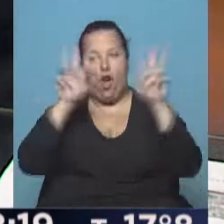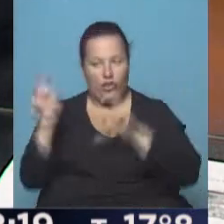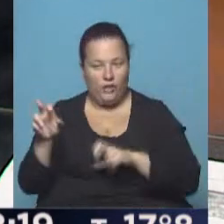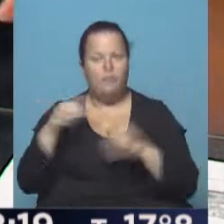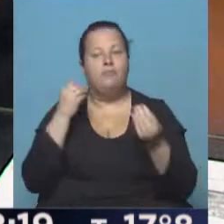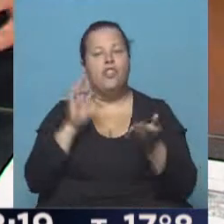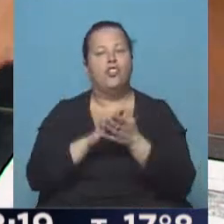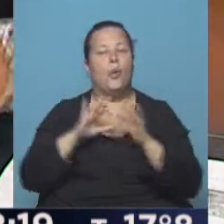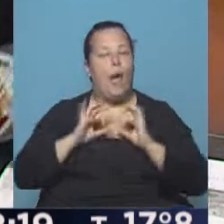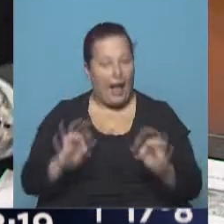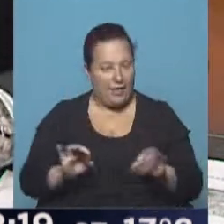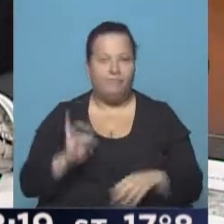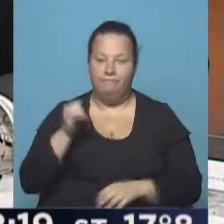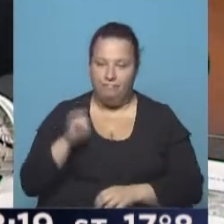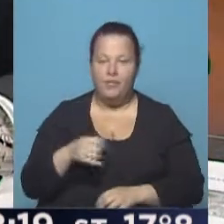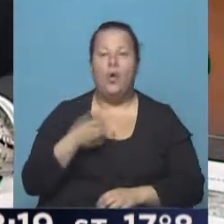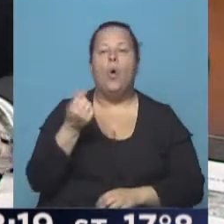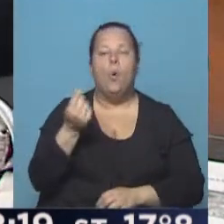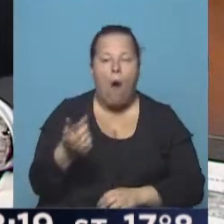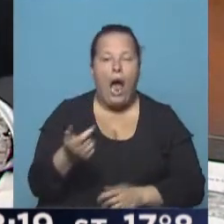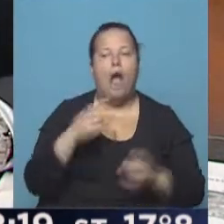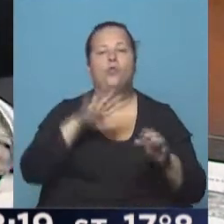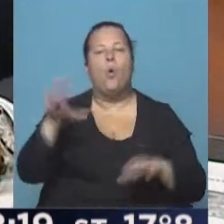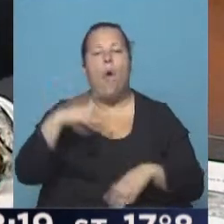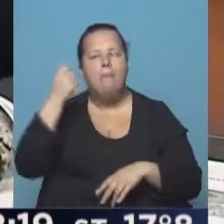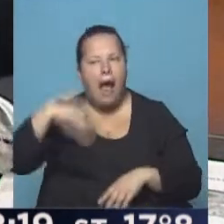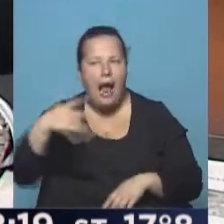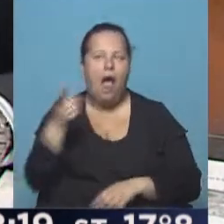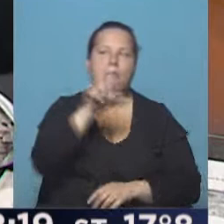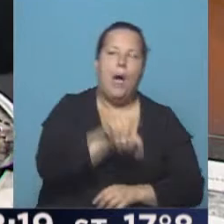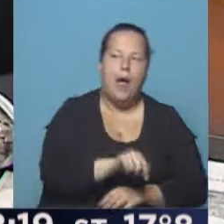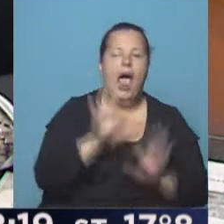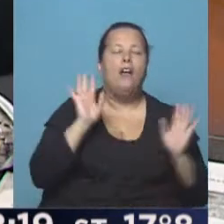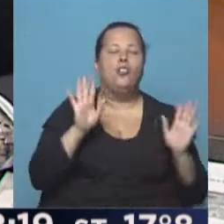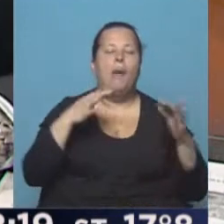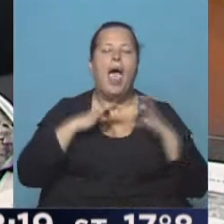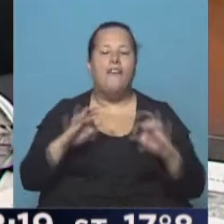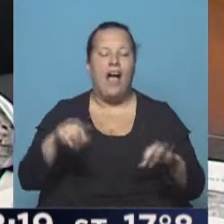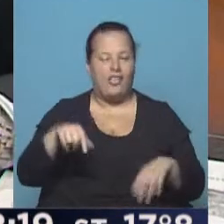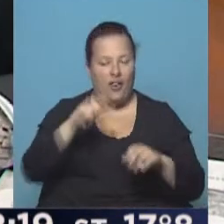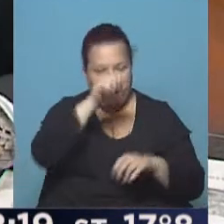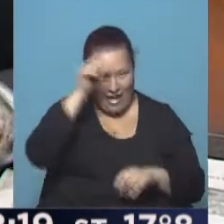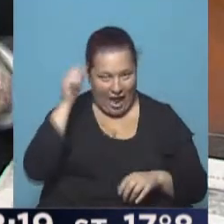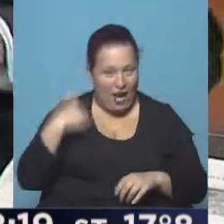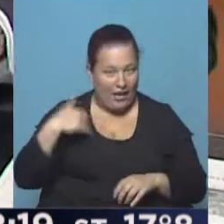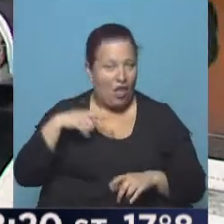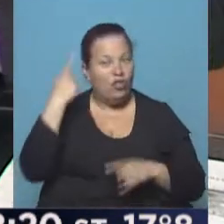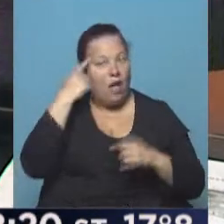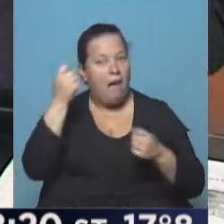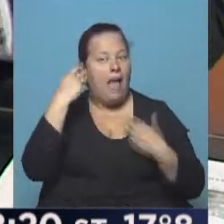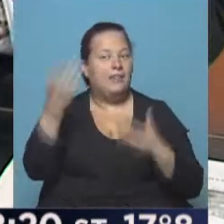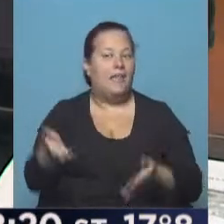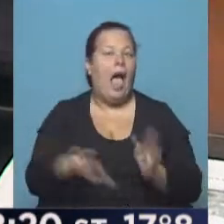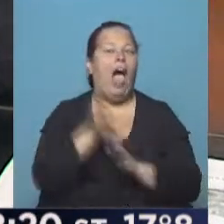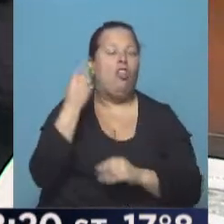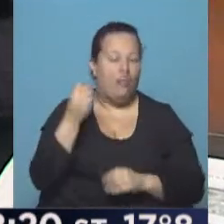Nos vamos a ocupar de las vacaciones, Fernando. Así es, sí. ¿Cuánto costará? ¿Cuáles son los lugares más caros y más baratos para veranear en el país? Obviamente ya estamos todos pensando a